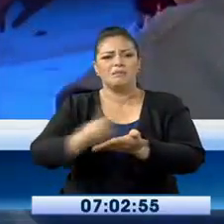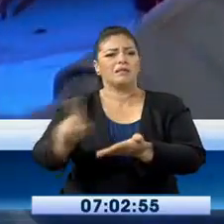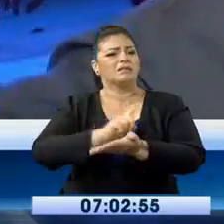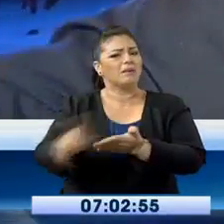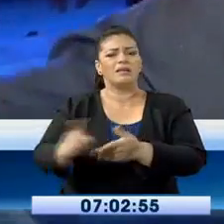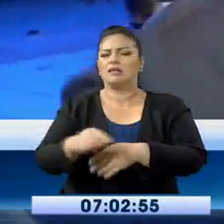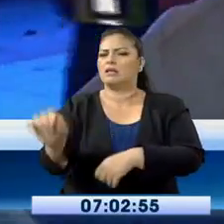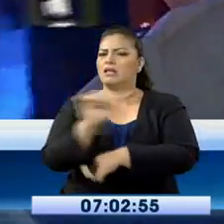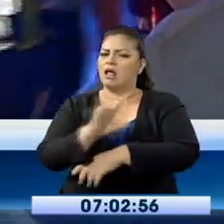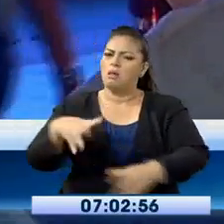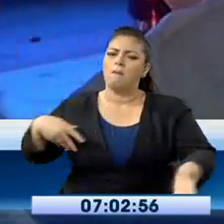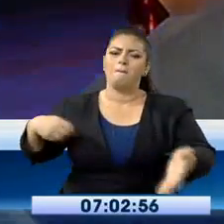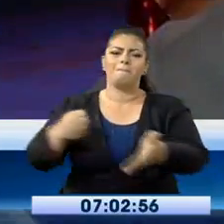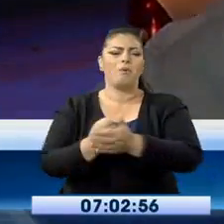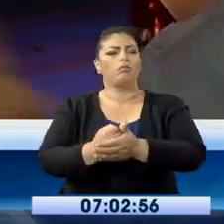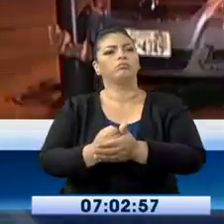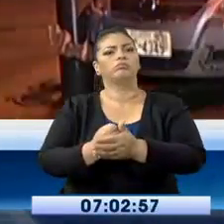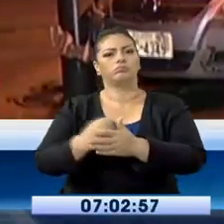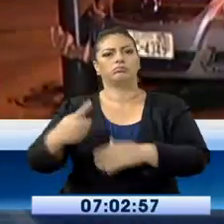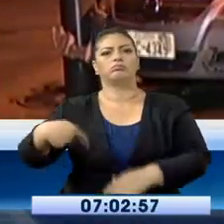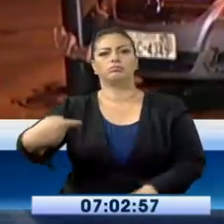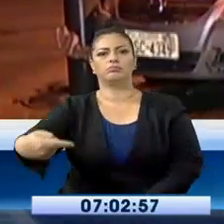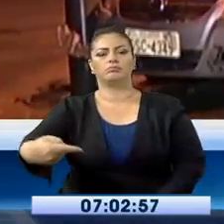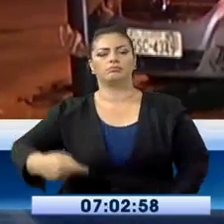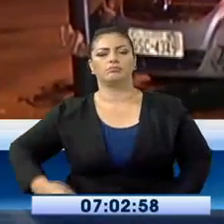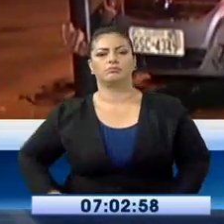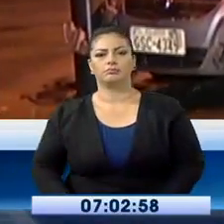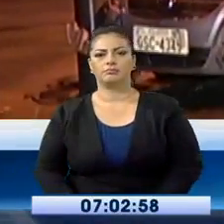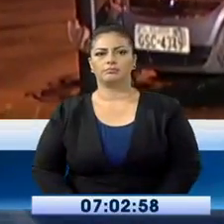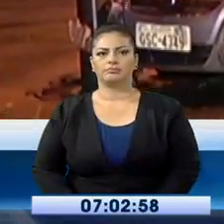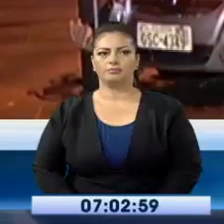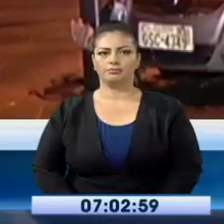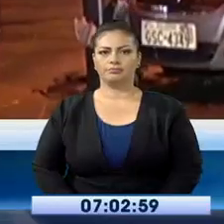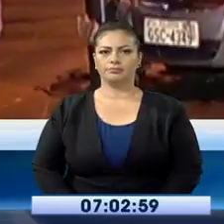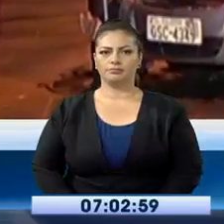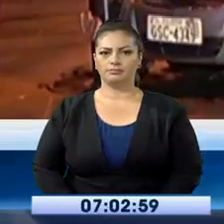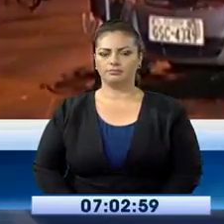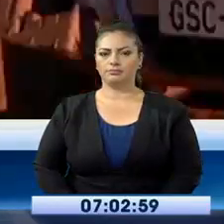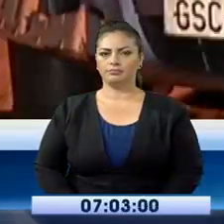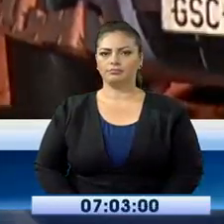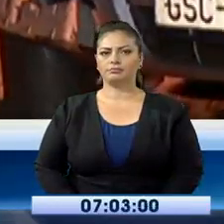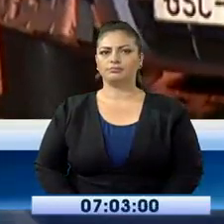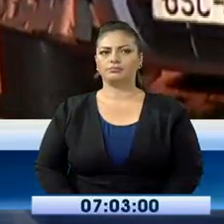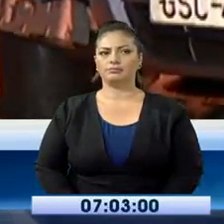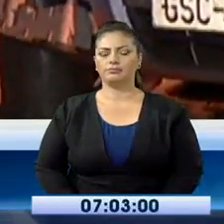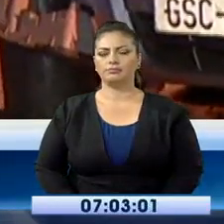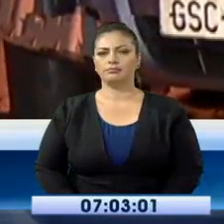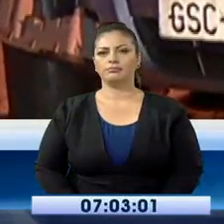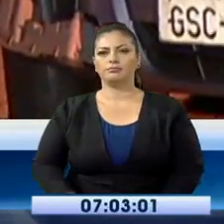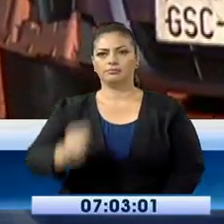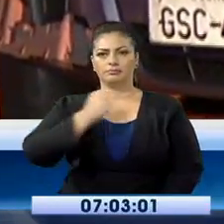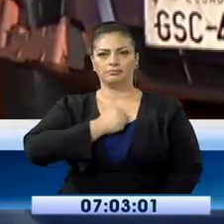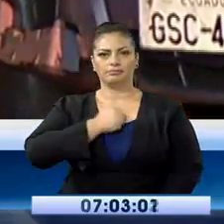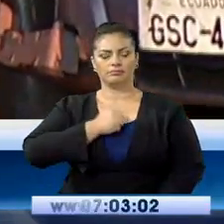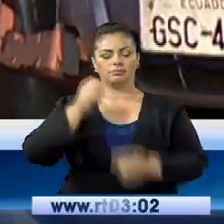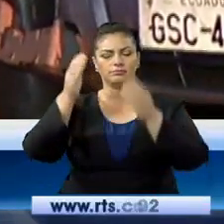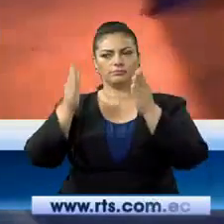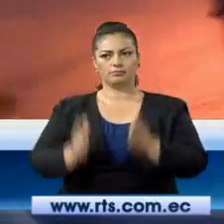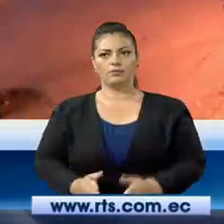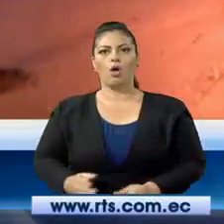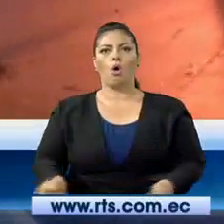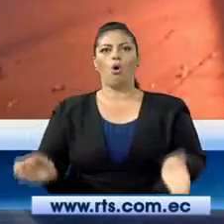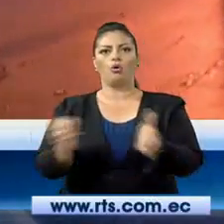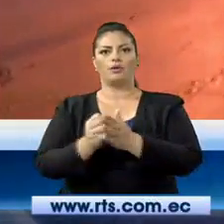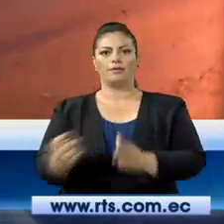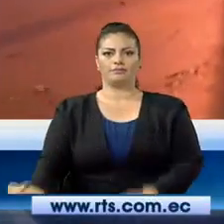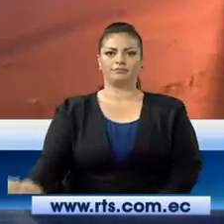semana, los choques ahí en el. Minutos después del percance, el supuesto propietario del automotor llegó hasta